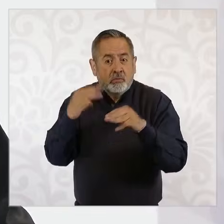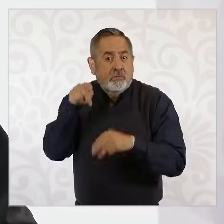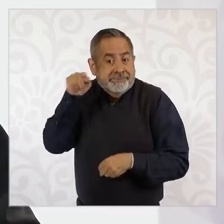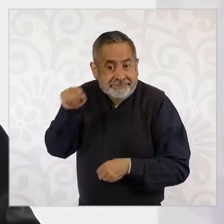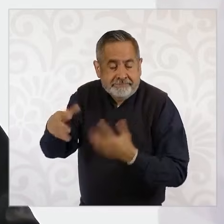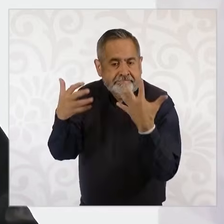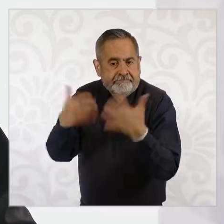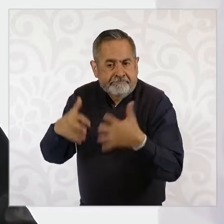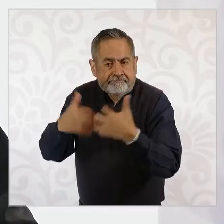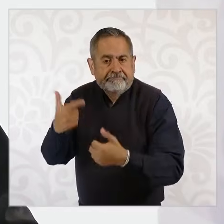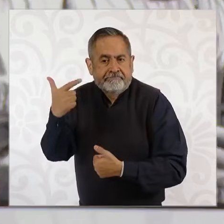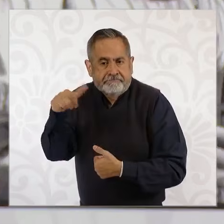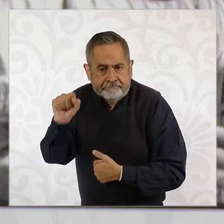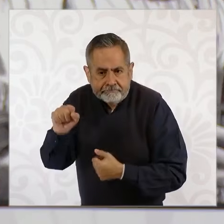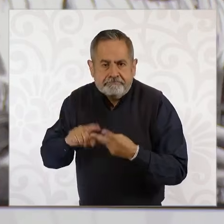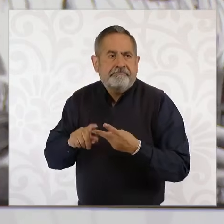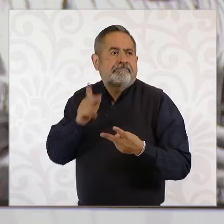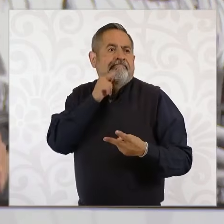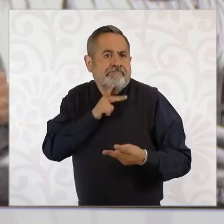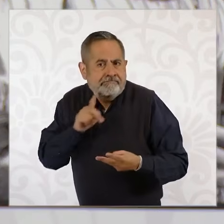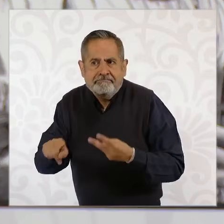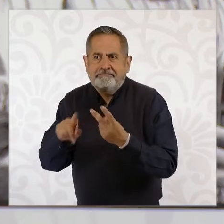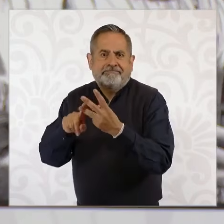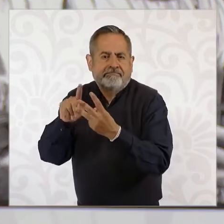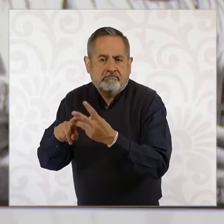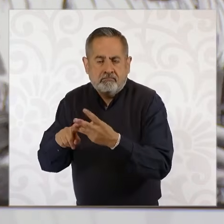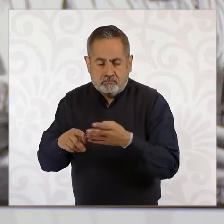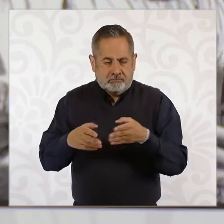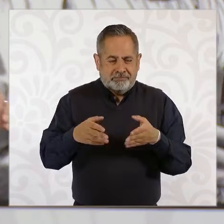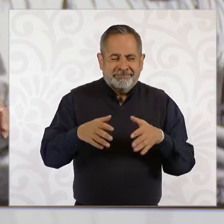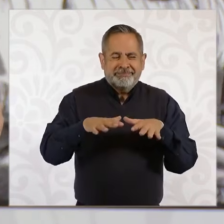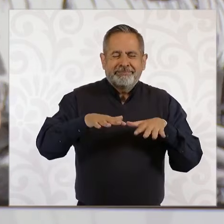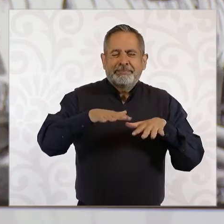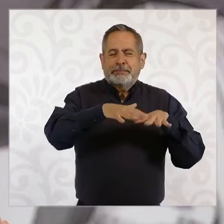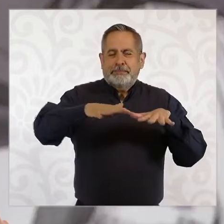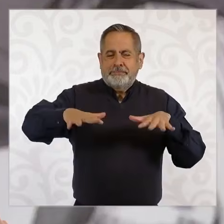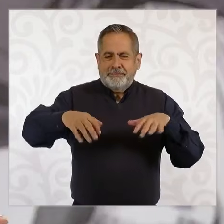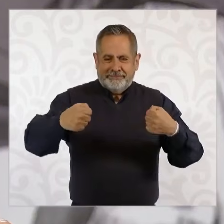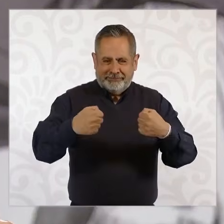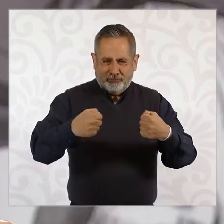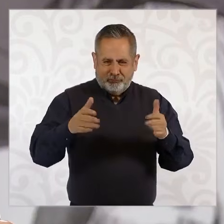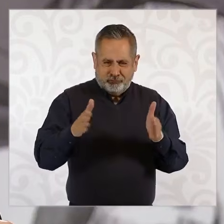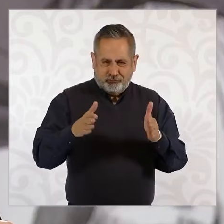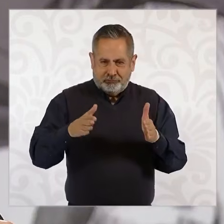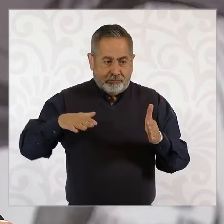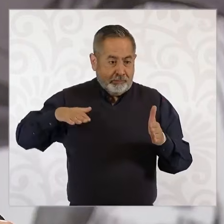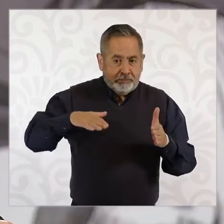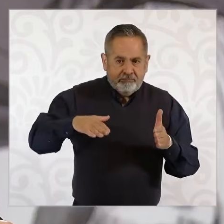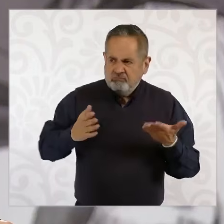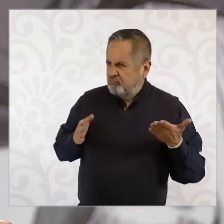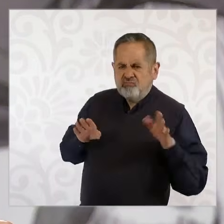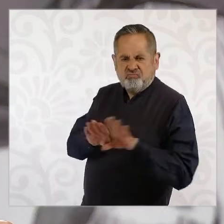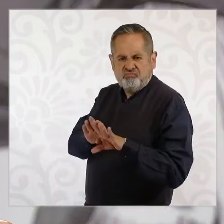petróleo y de fertilizantes, al no poder pasar por el estrecho de Hormuz los navíos que